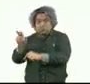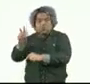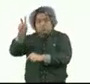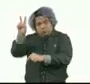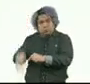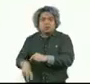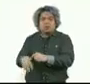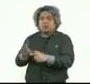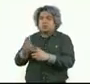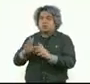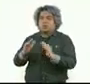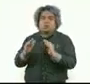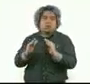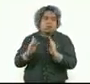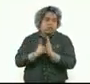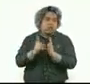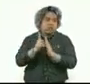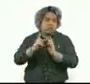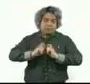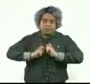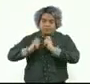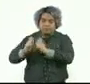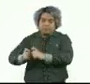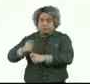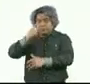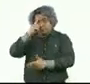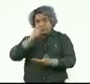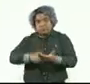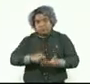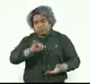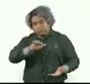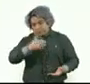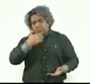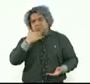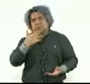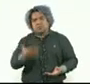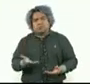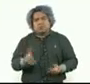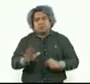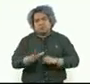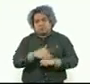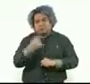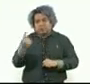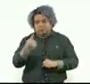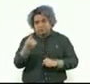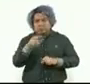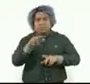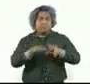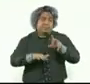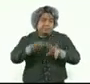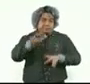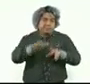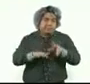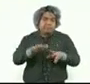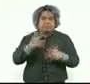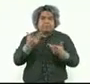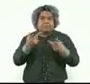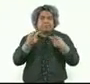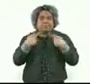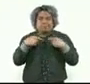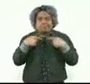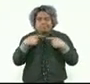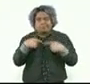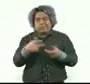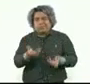de este procedimiento que se hizo, que creo yo que es muy bueno, porque muchas veces